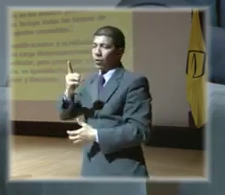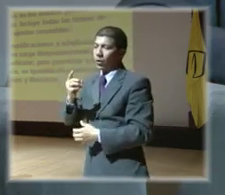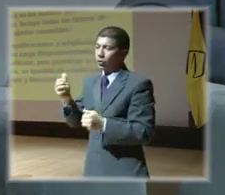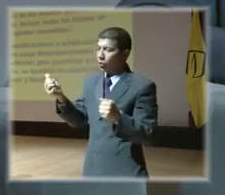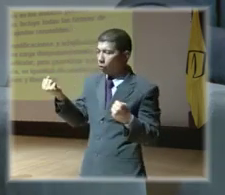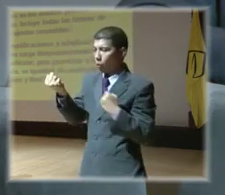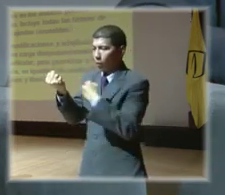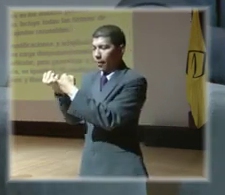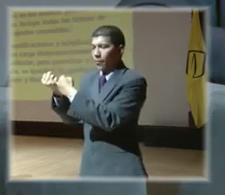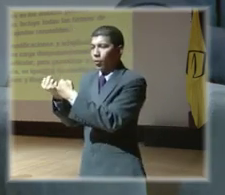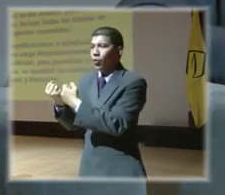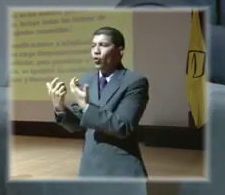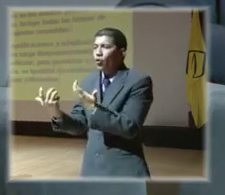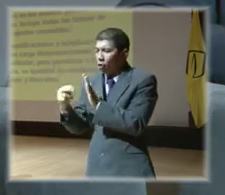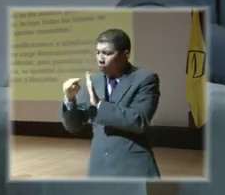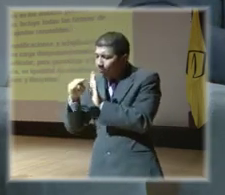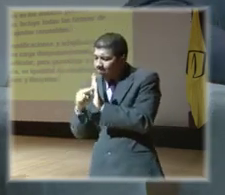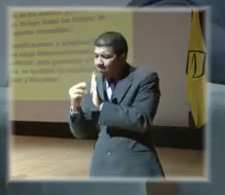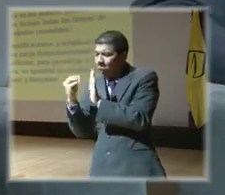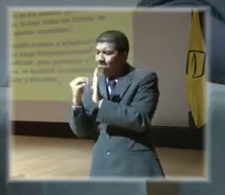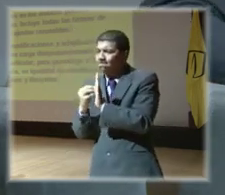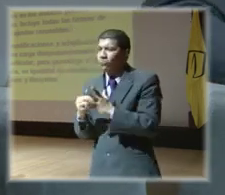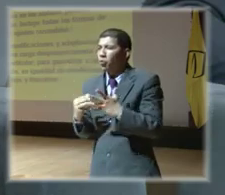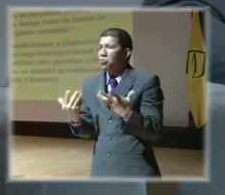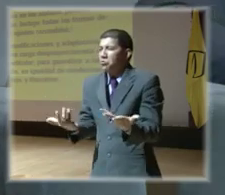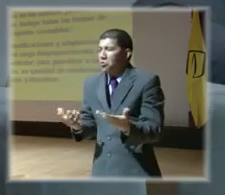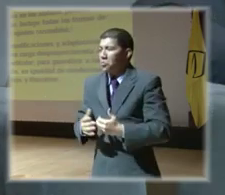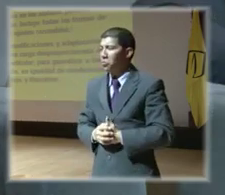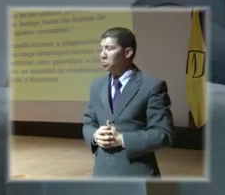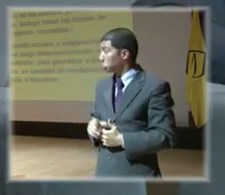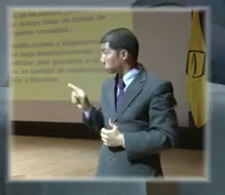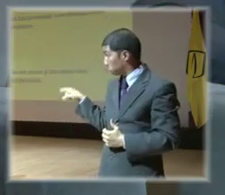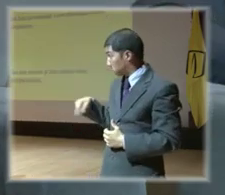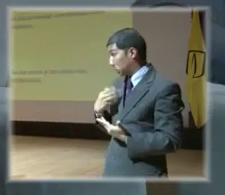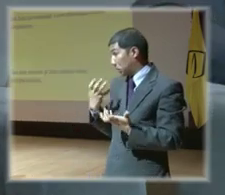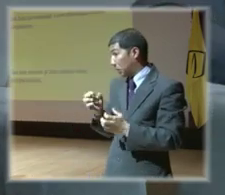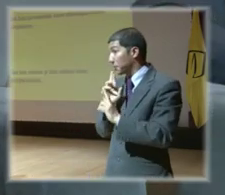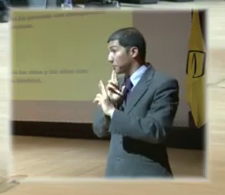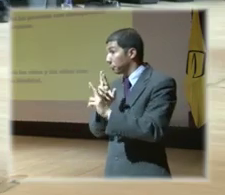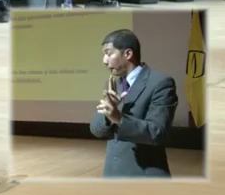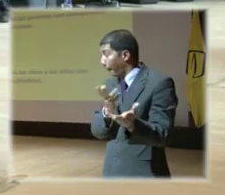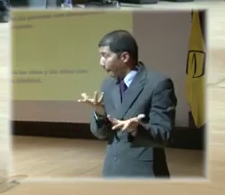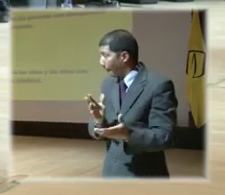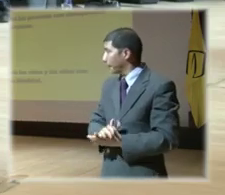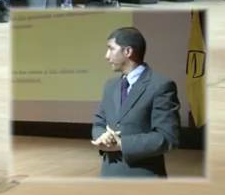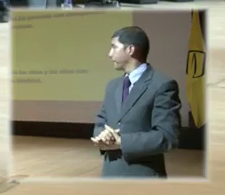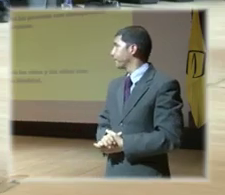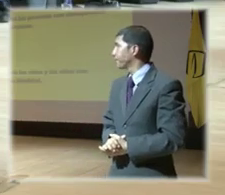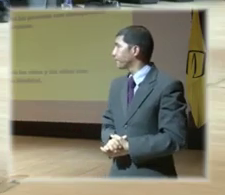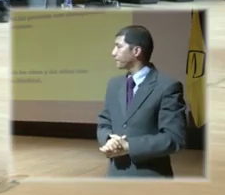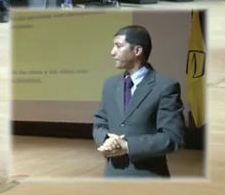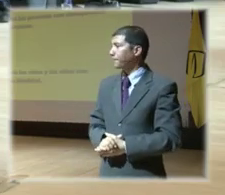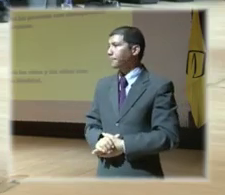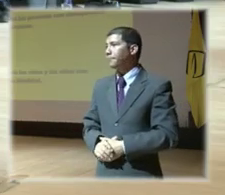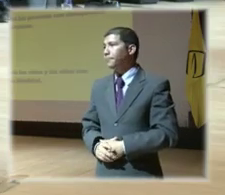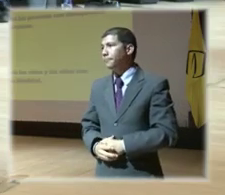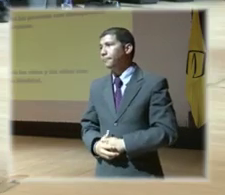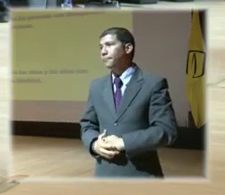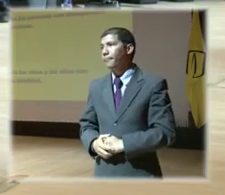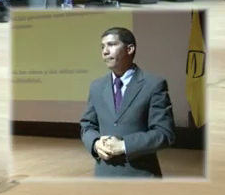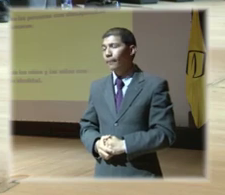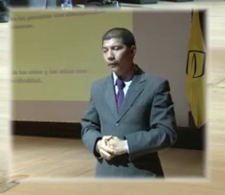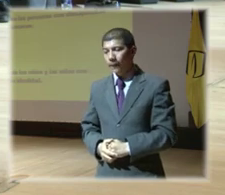manera con la metáfora de las monedas, pero no sé si alguien quiere añadir algo en particular. Quería solamente puntualizar una cosita